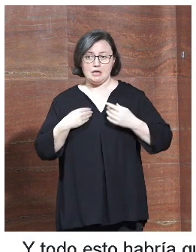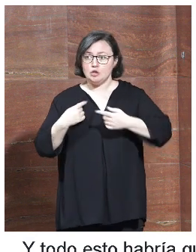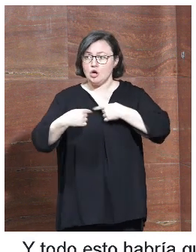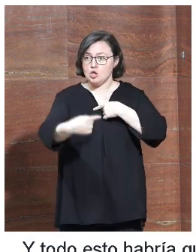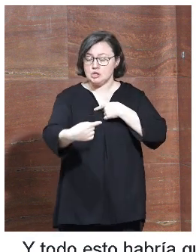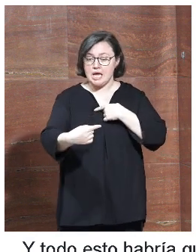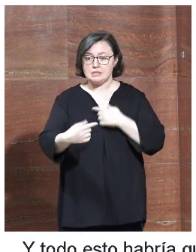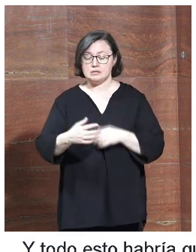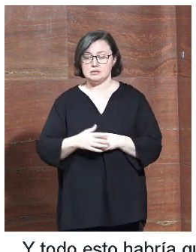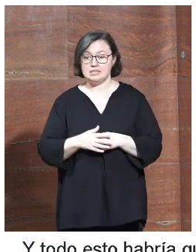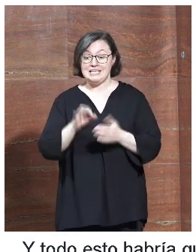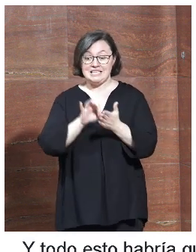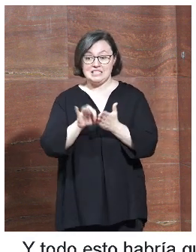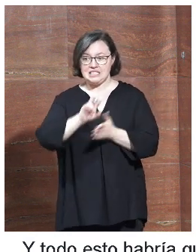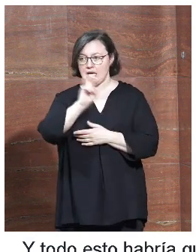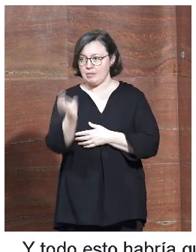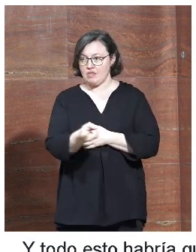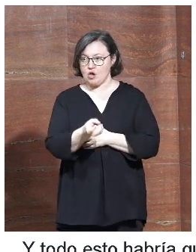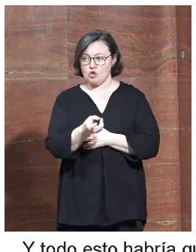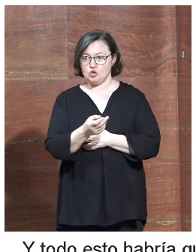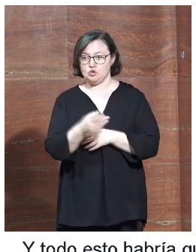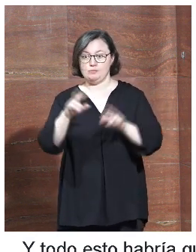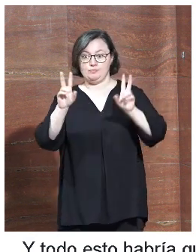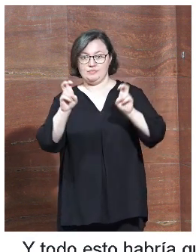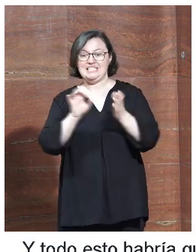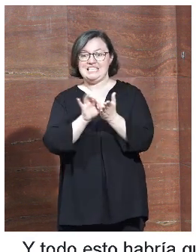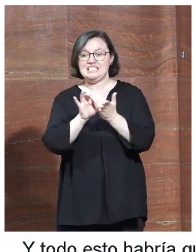cotidiana, los servicios de